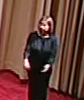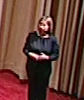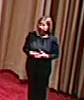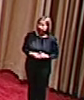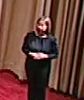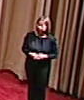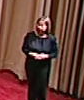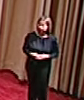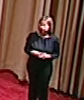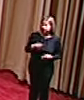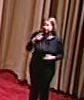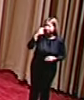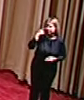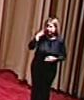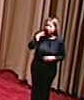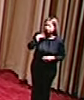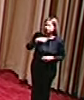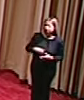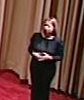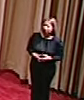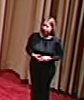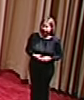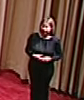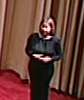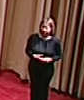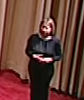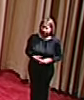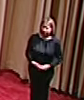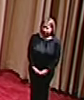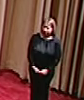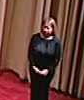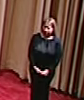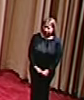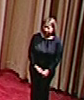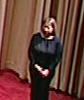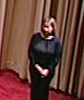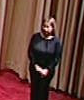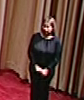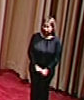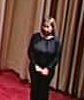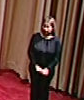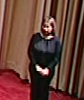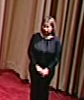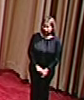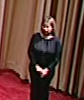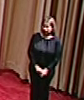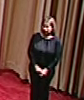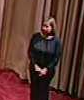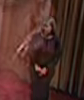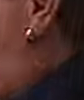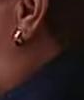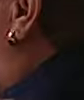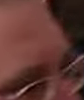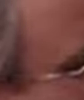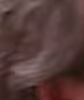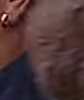ellas. También la otra categoría, la medalla de oro al mérito por la ciudad de Granada. Se recordará